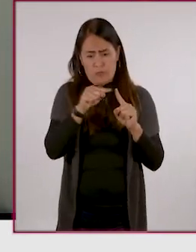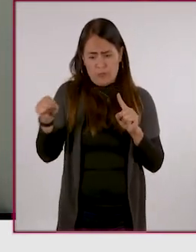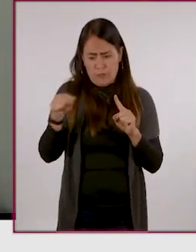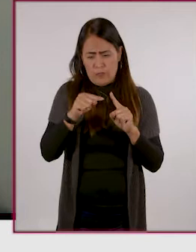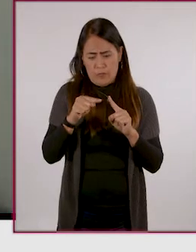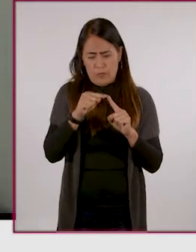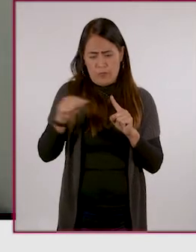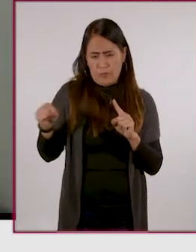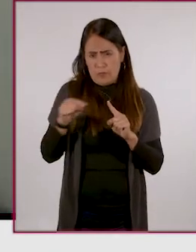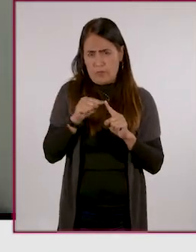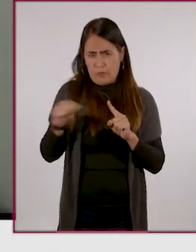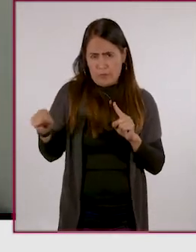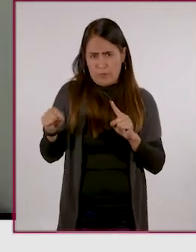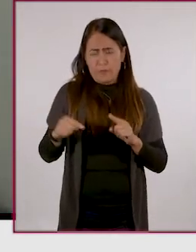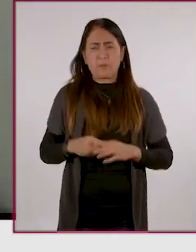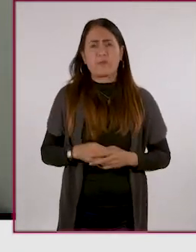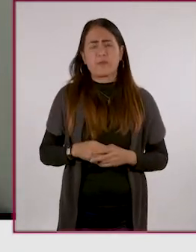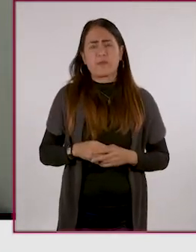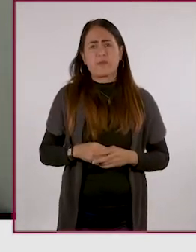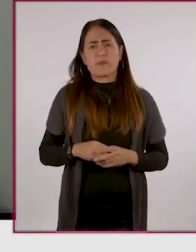¿no? Que están en horizontal,